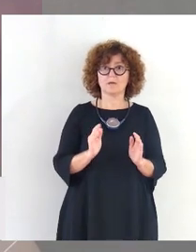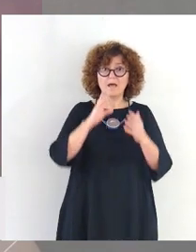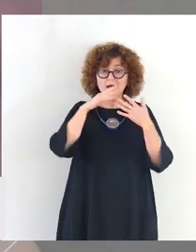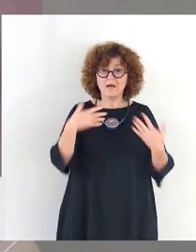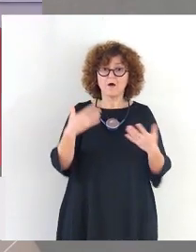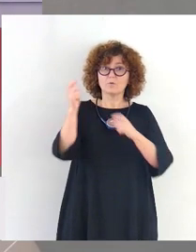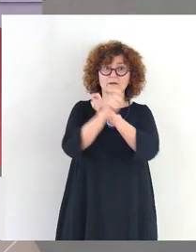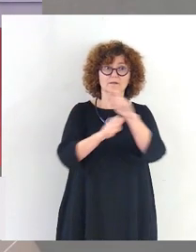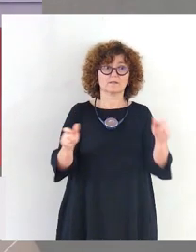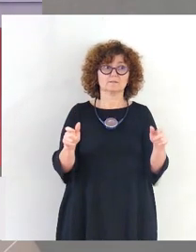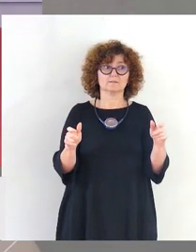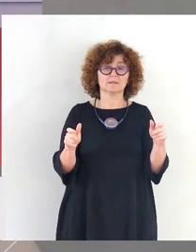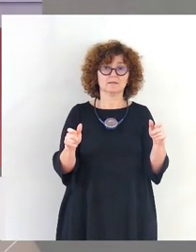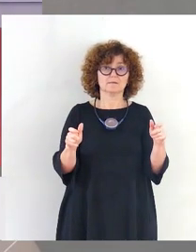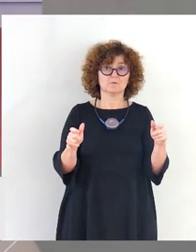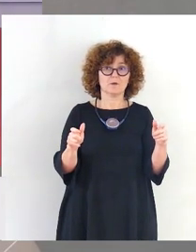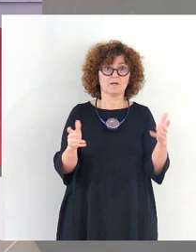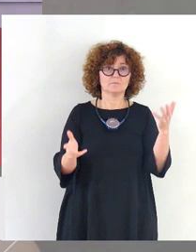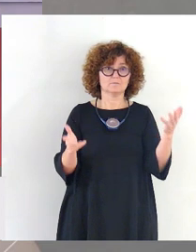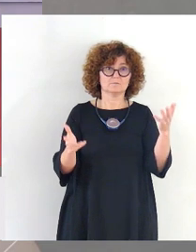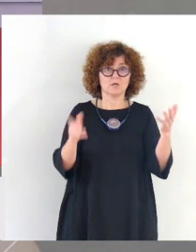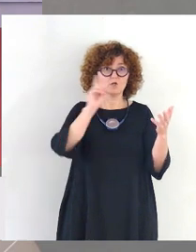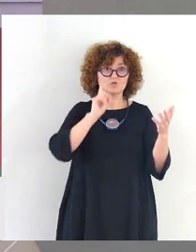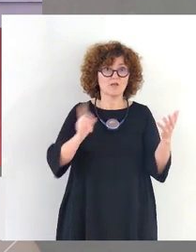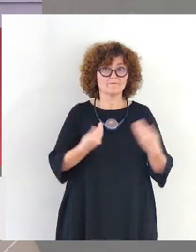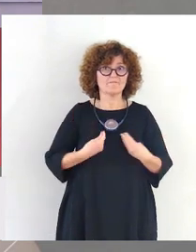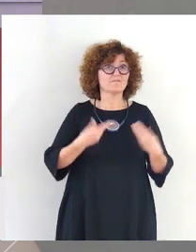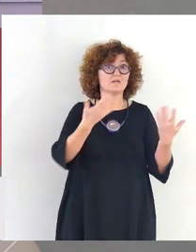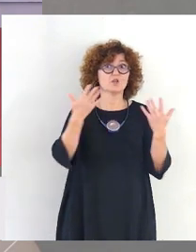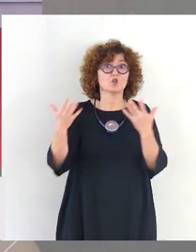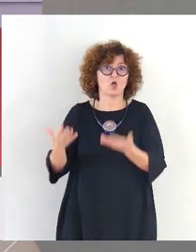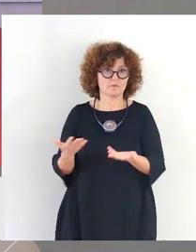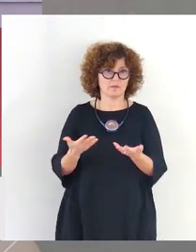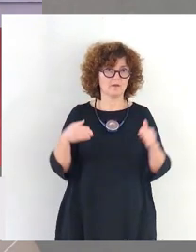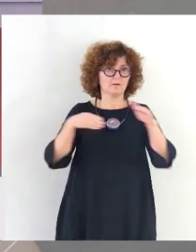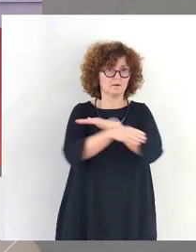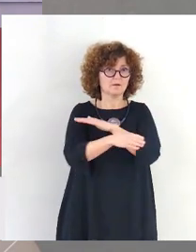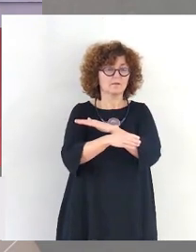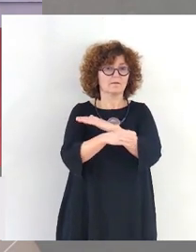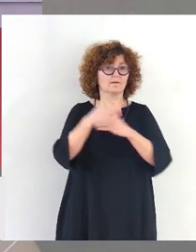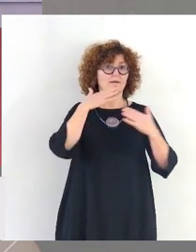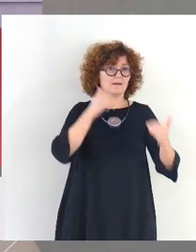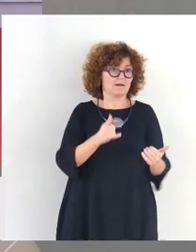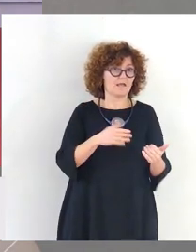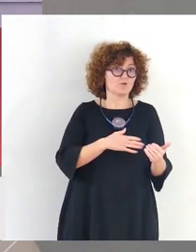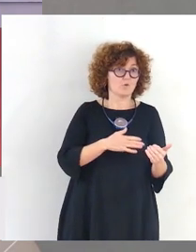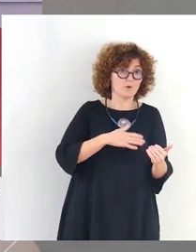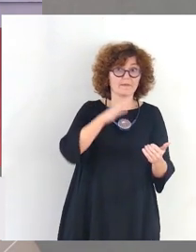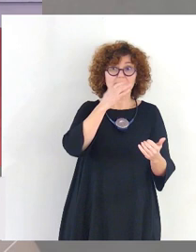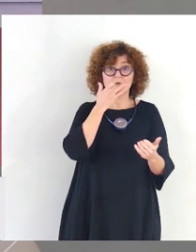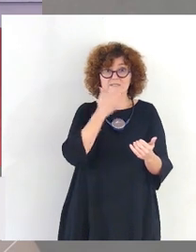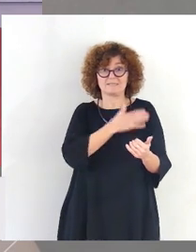no tiene No tiene donde vivir no tiene donde vivir es que no tiene posibilidad de acceder a la energía porque parte de la